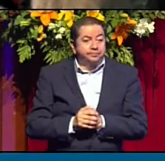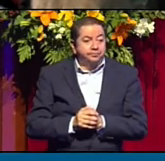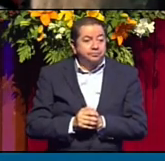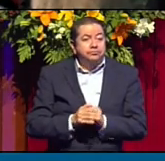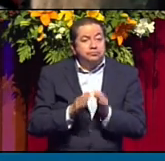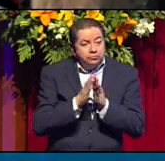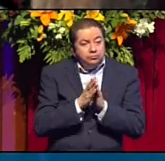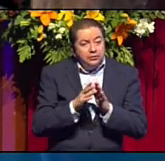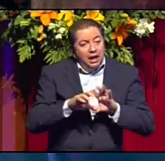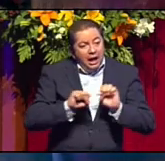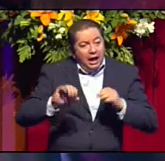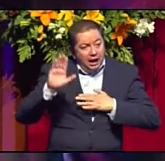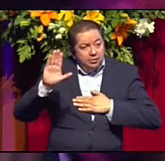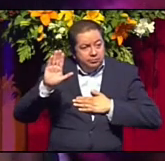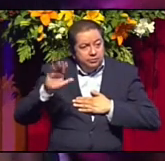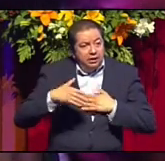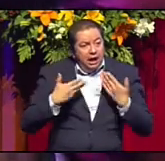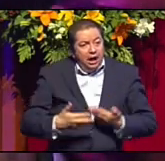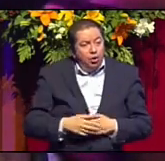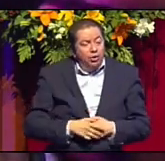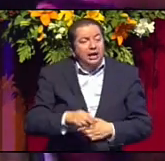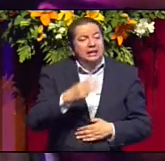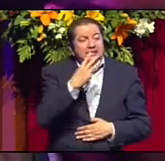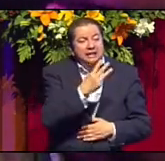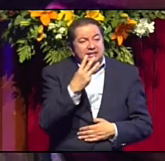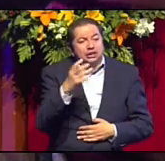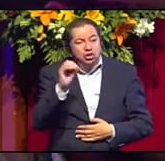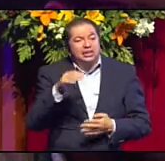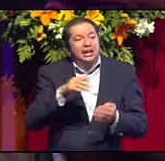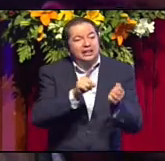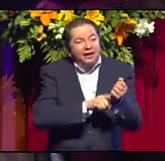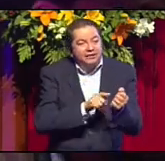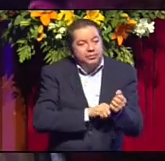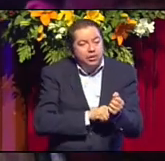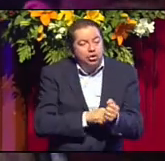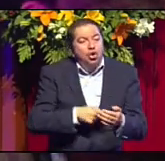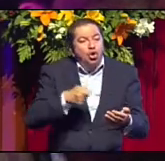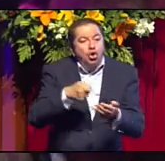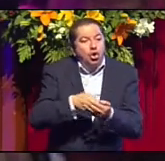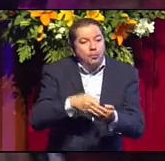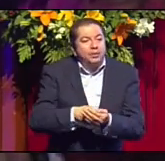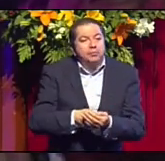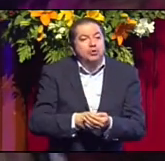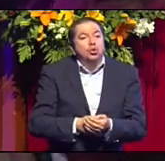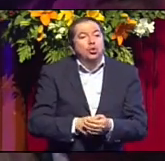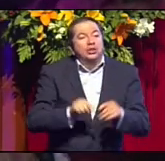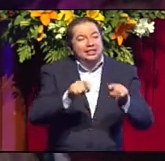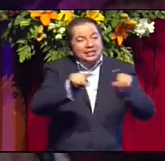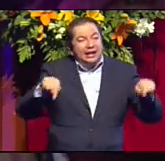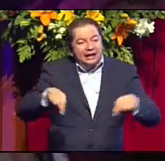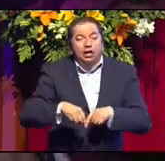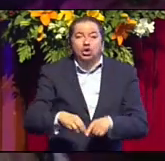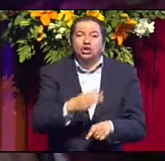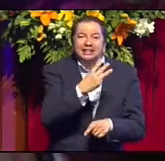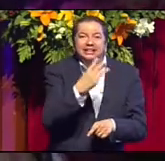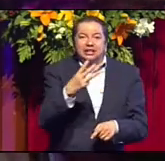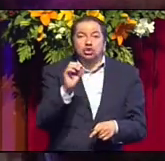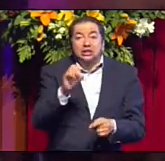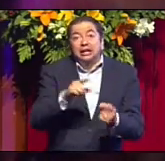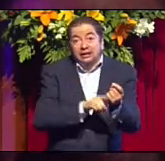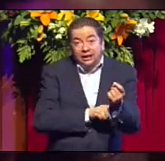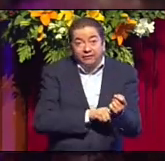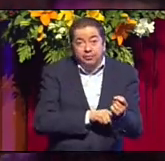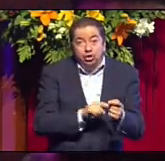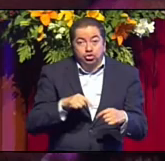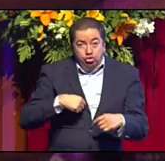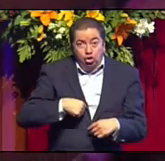Hagamos un compromiso. Cerrémoslo en 330 familias. Cómpreme un terreno para unas 330 familias este año. Pero este año yo tengo